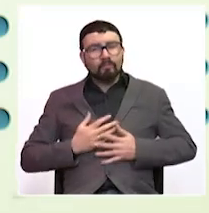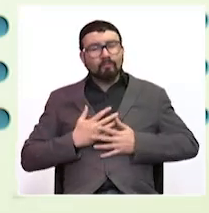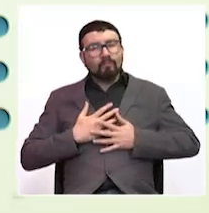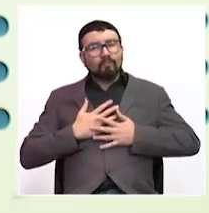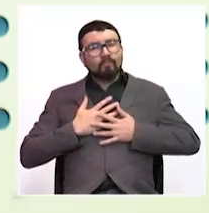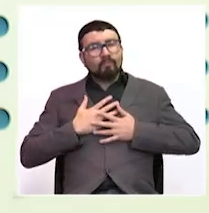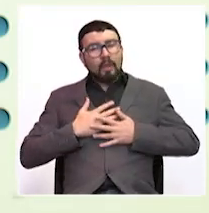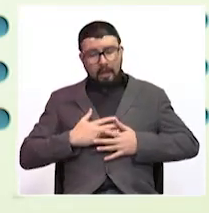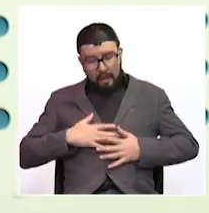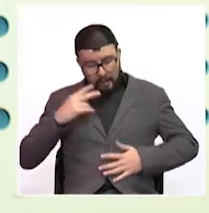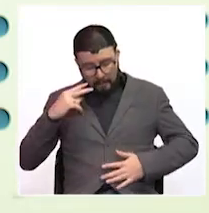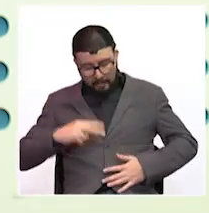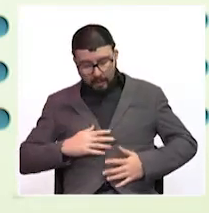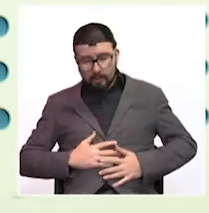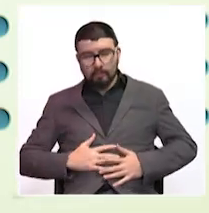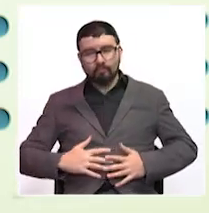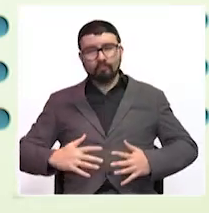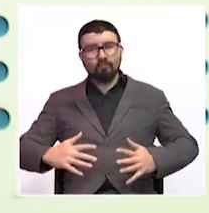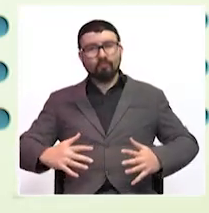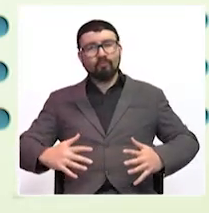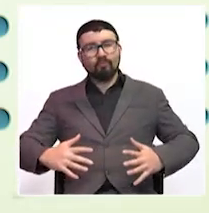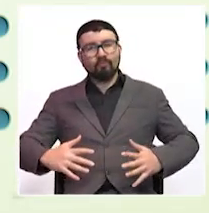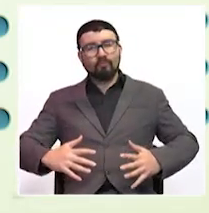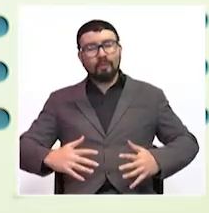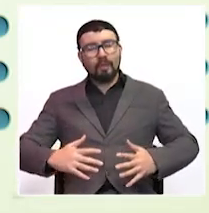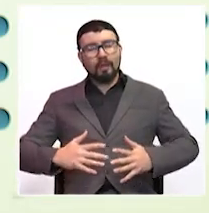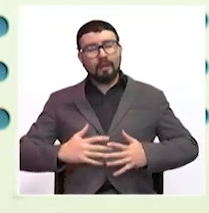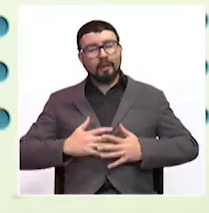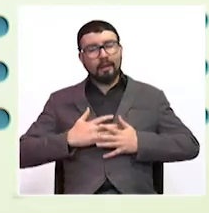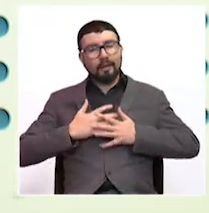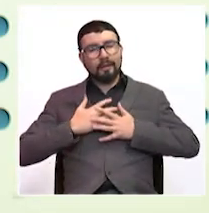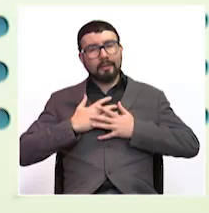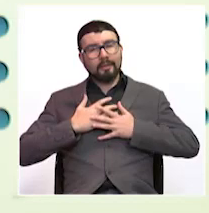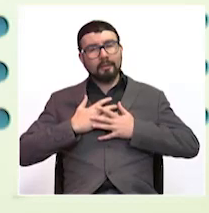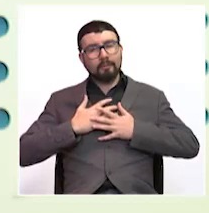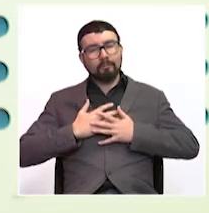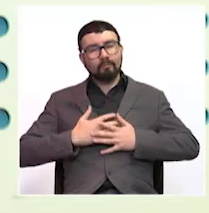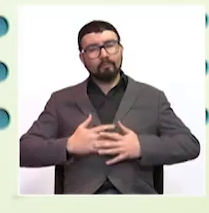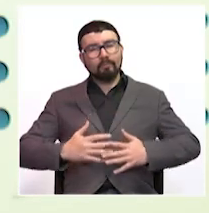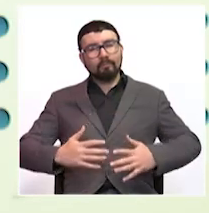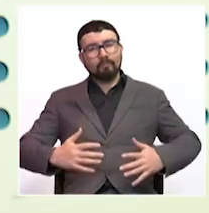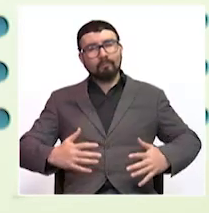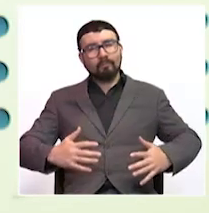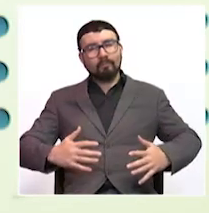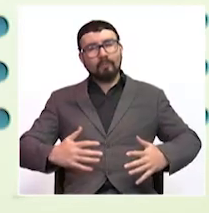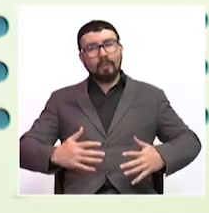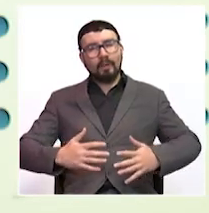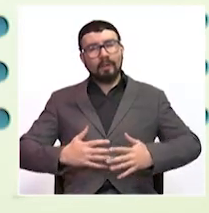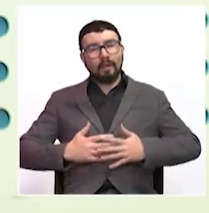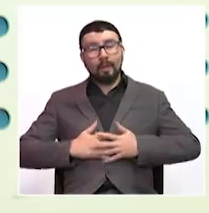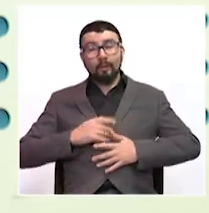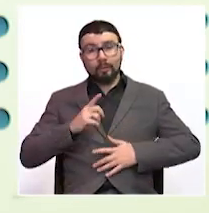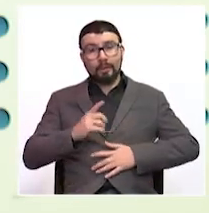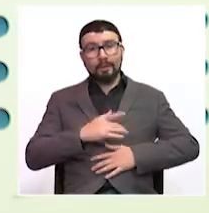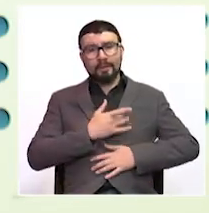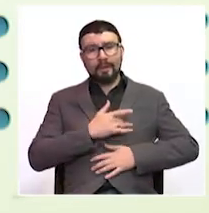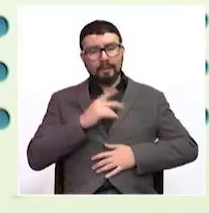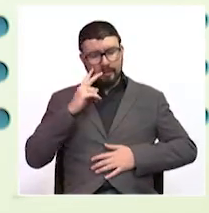y en su abdomen mientras usted respira si usted se concentra en sentir esos movimientos respiratorios